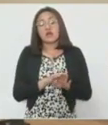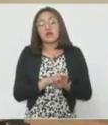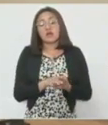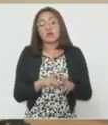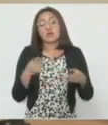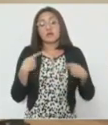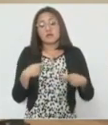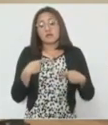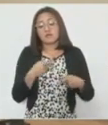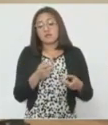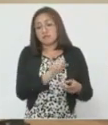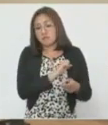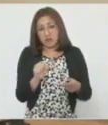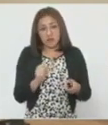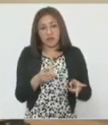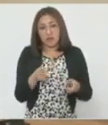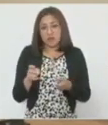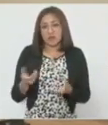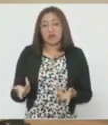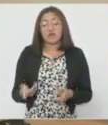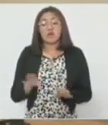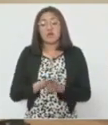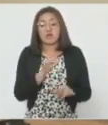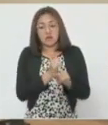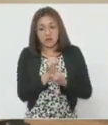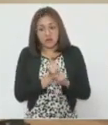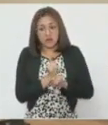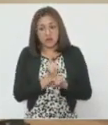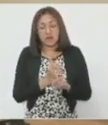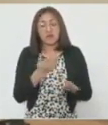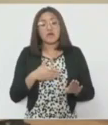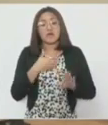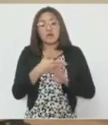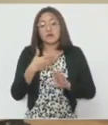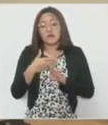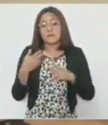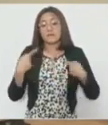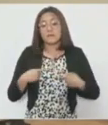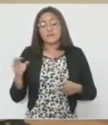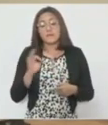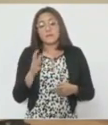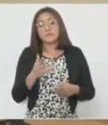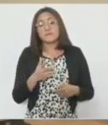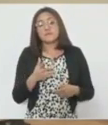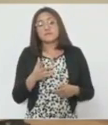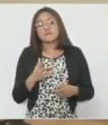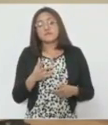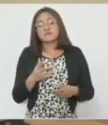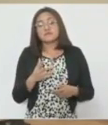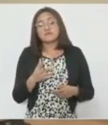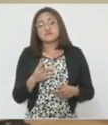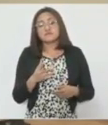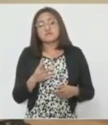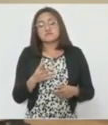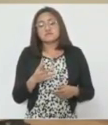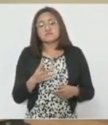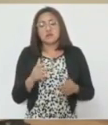tenemos en curso investigaciones contra alcaldes por haber contratado delincuentes